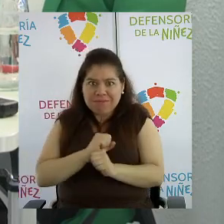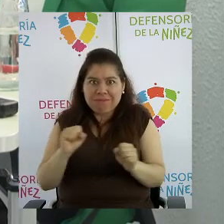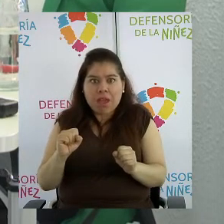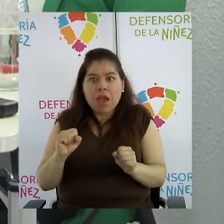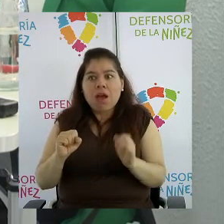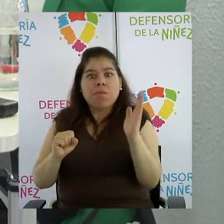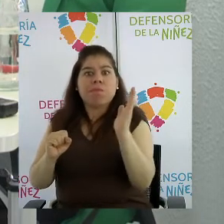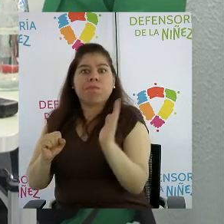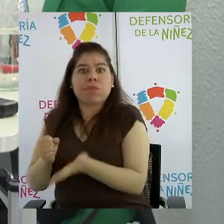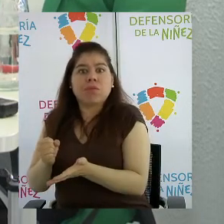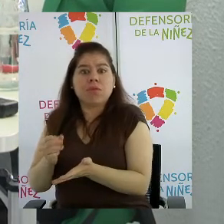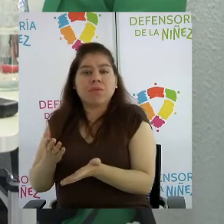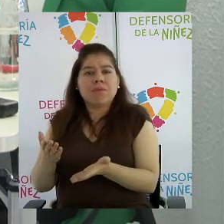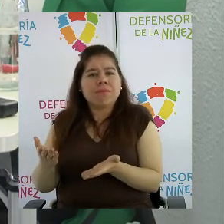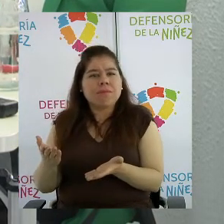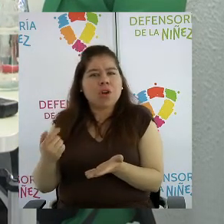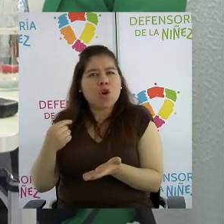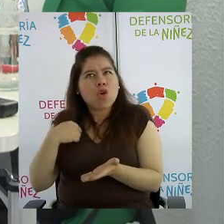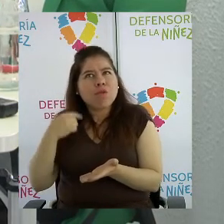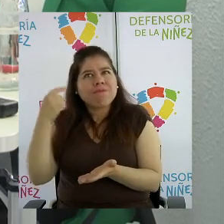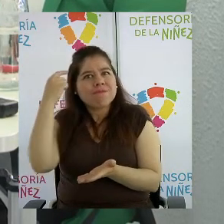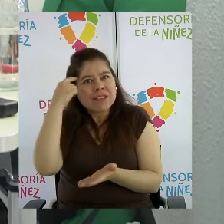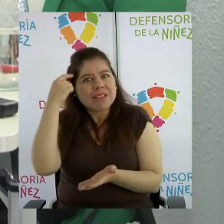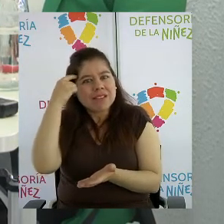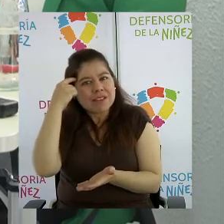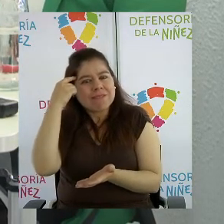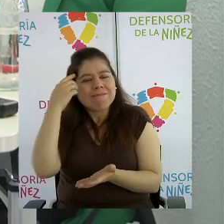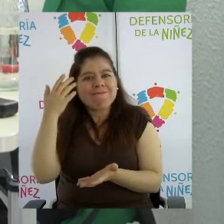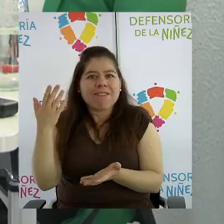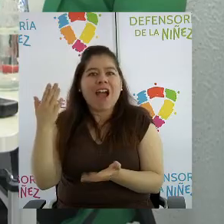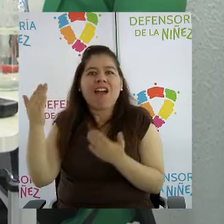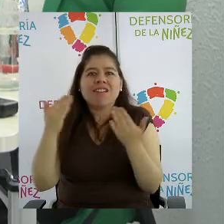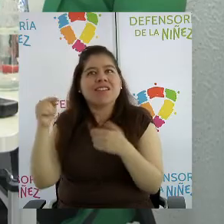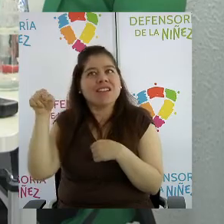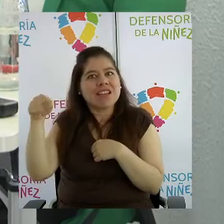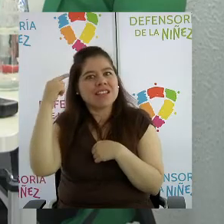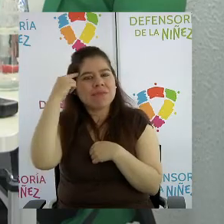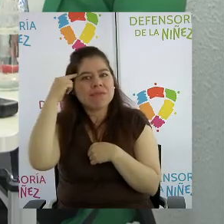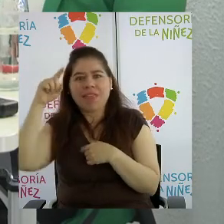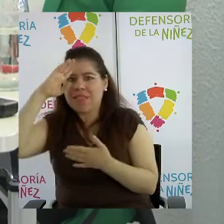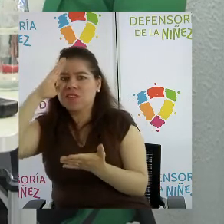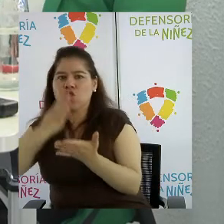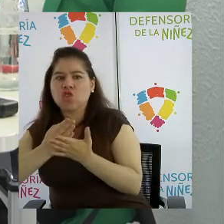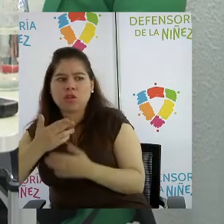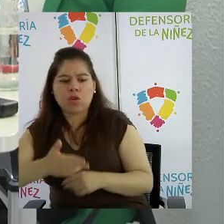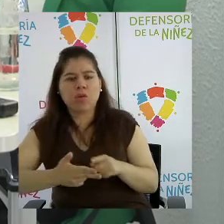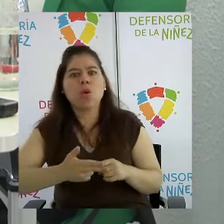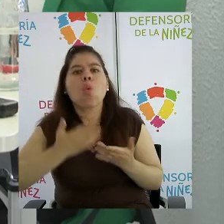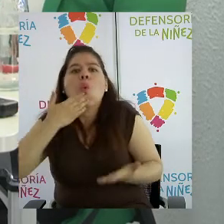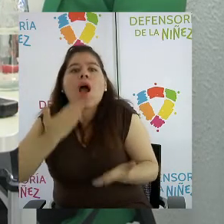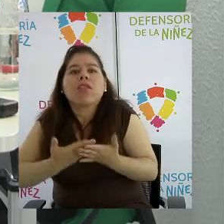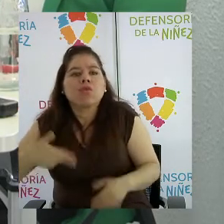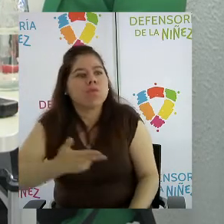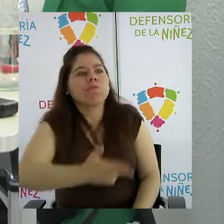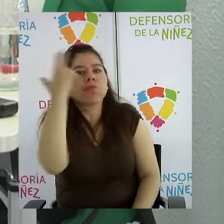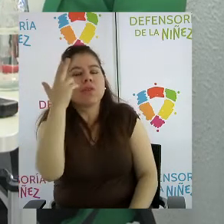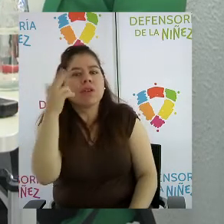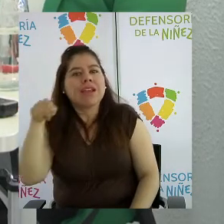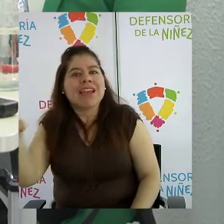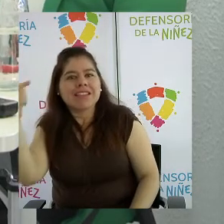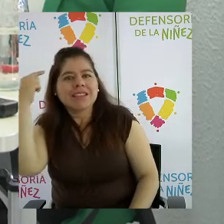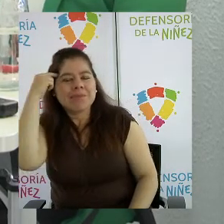suspensión, el espacio del criterio siempre termina siendo lo complejo. No olvidemos que el uso de la escopeta antidisturbios hoy